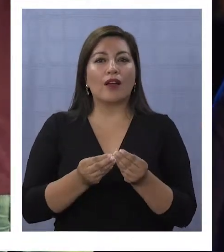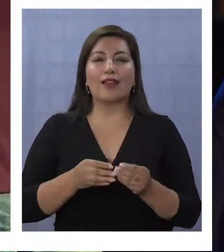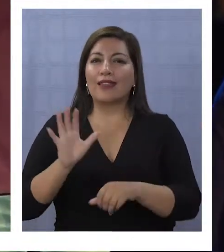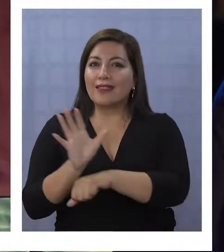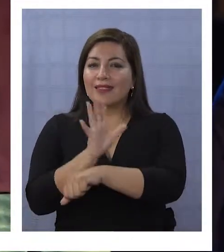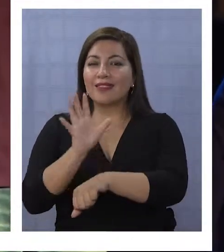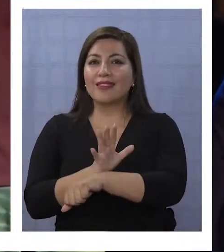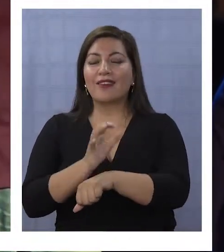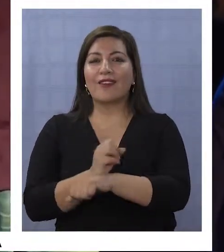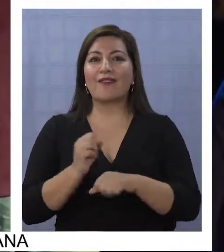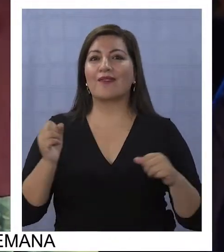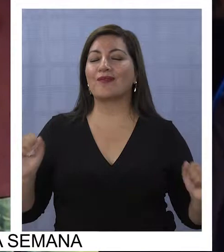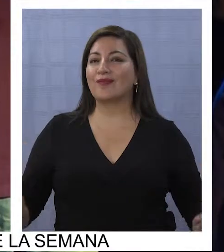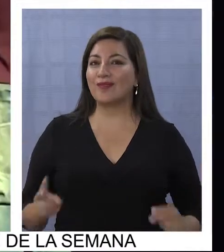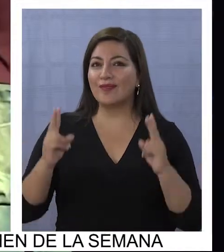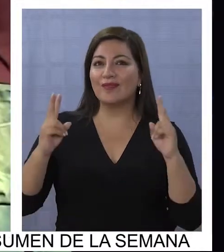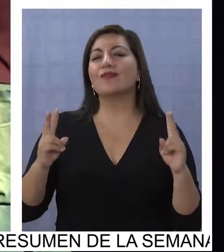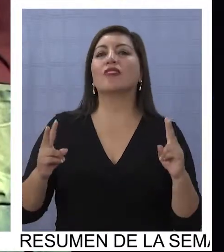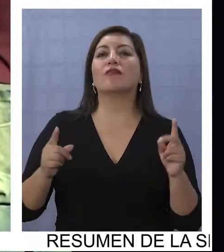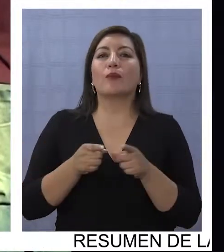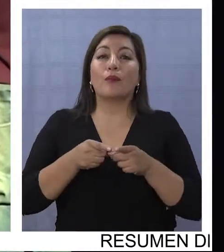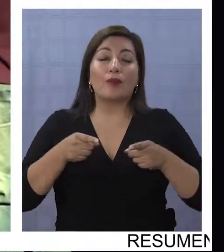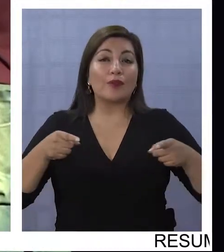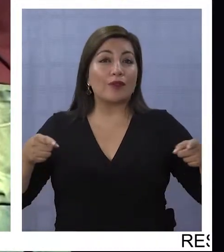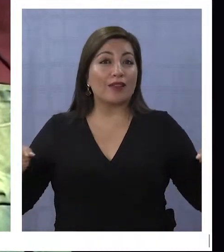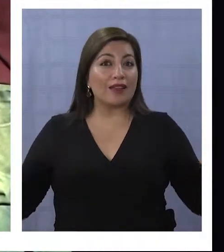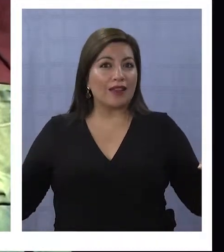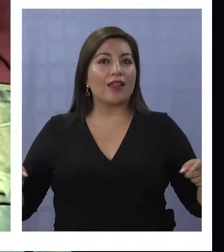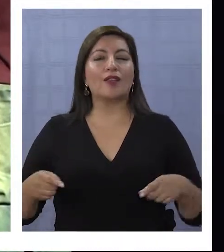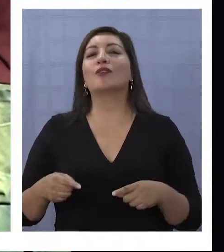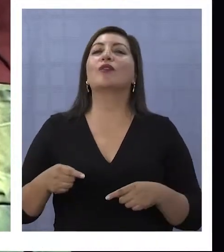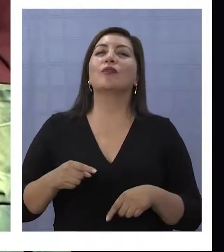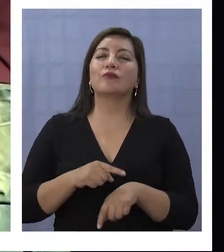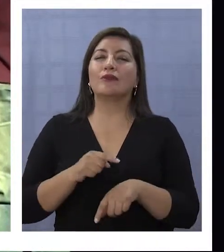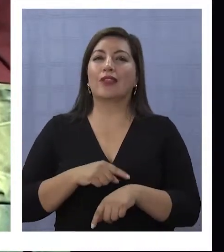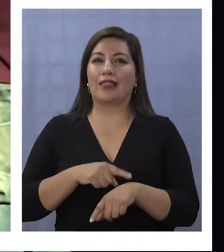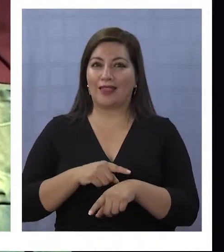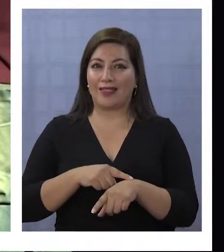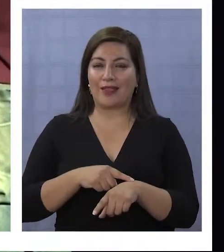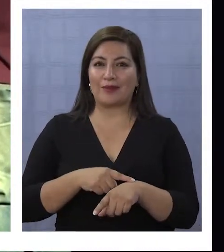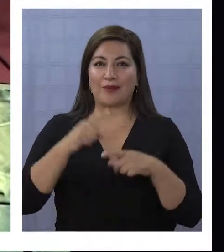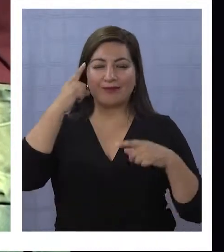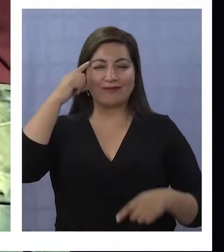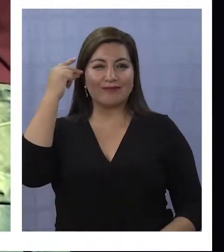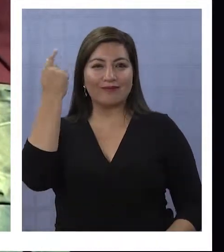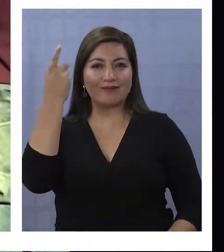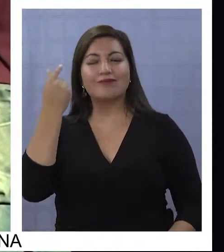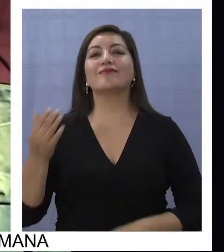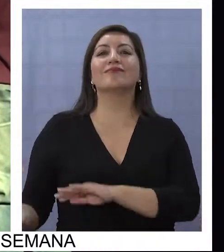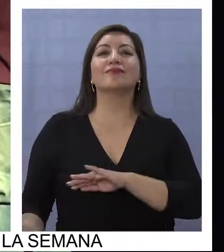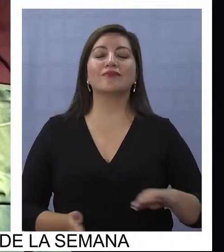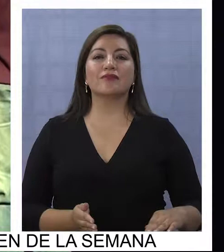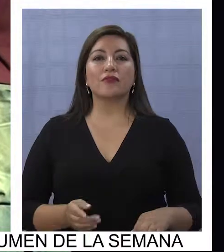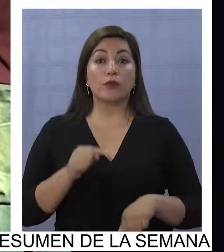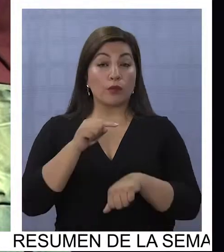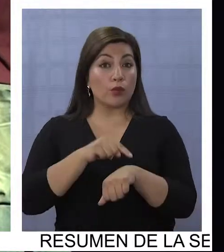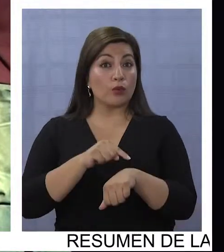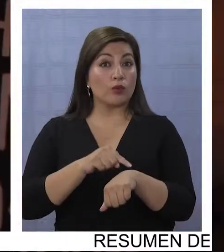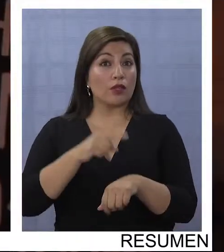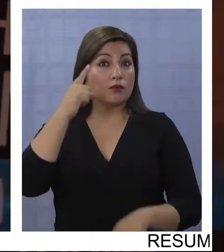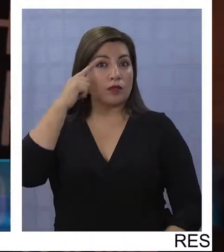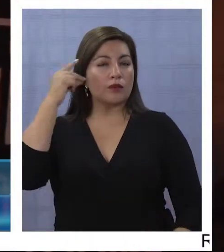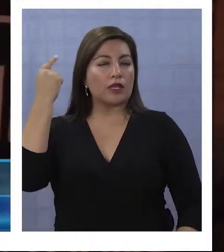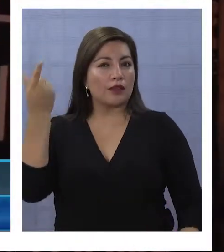esta obra que involucró un largo e intenso proceso creativo. Fue un proceso